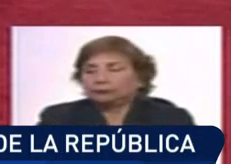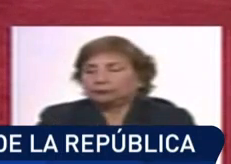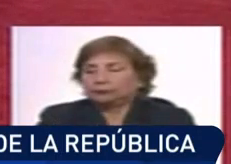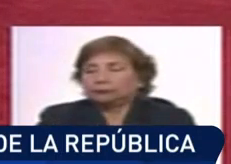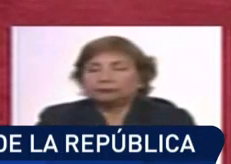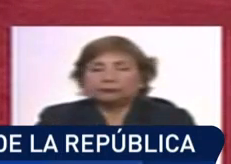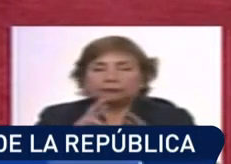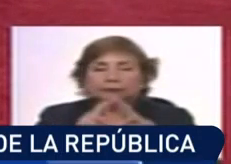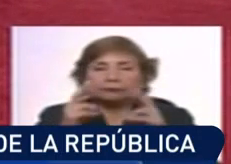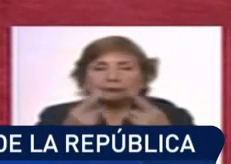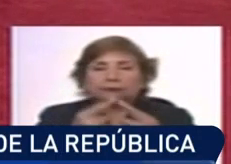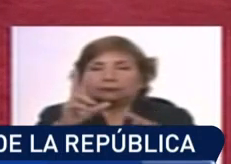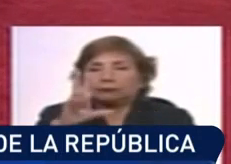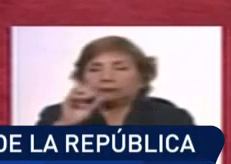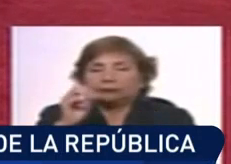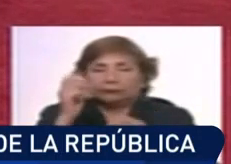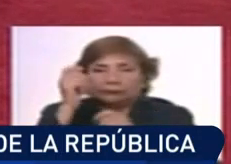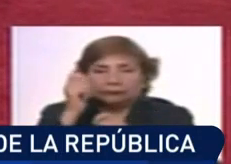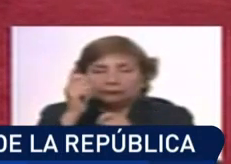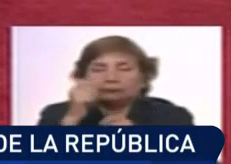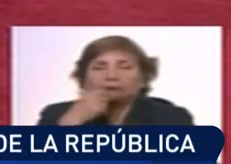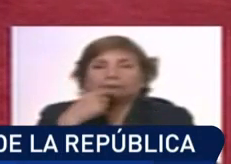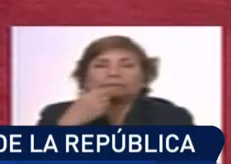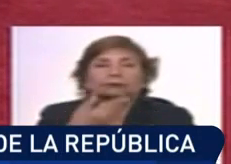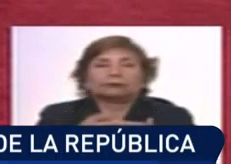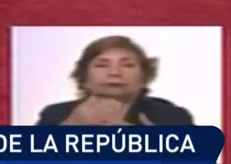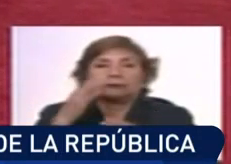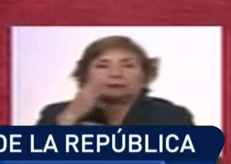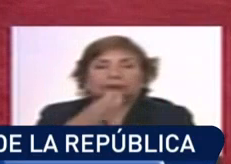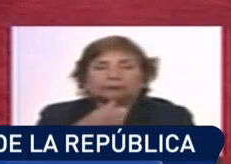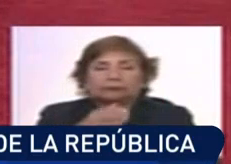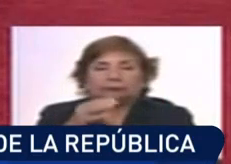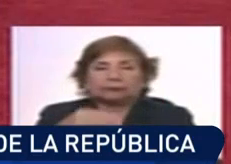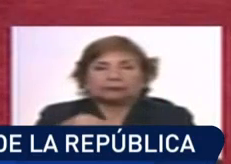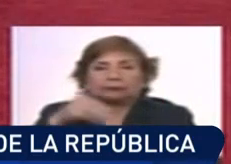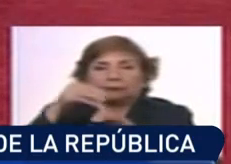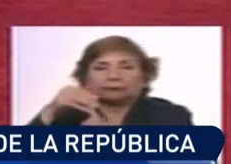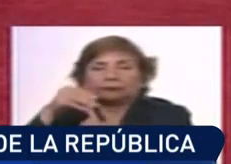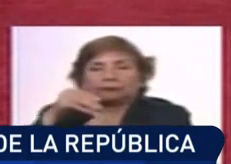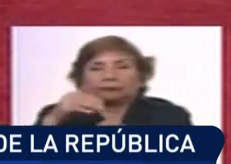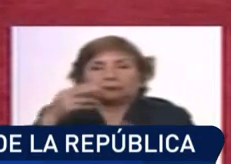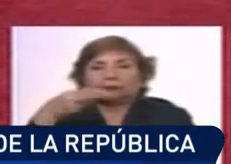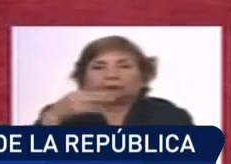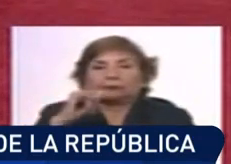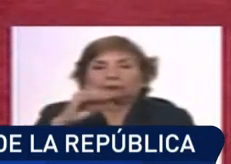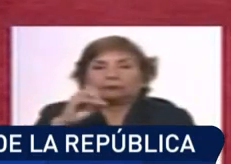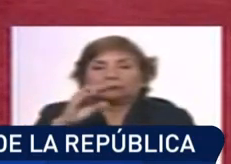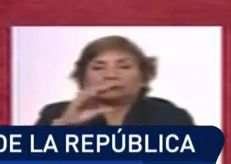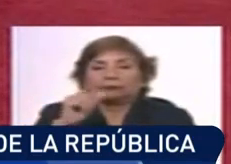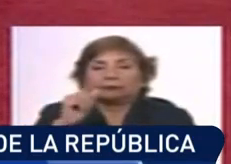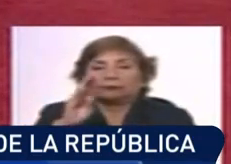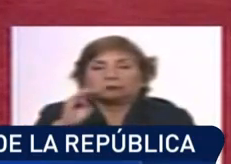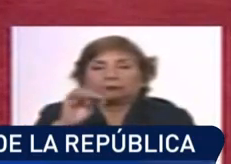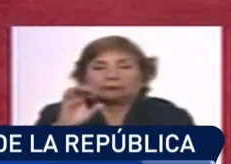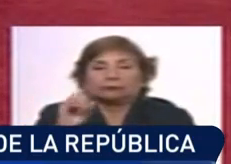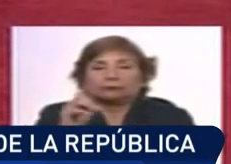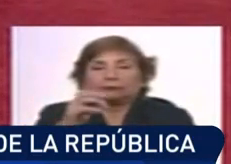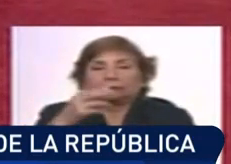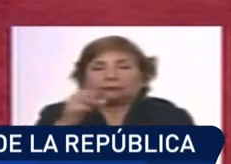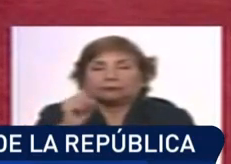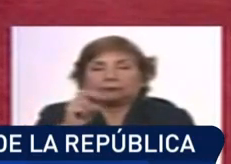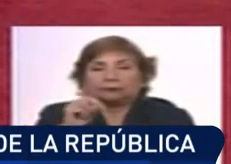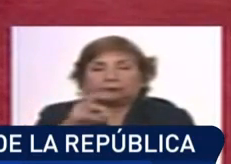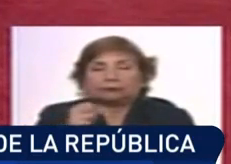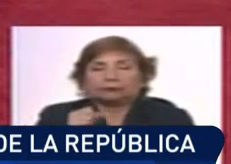la reunión del 30 de agosto del 2021 ingresé con los especialistas en hidrocarburos, Jorge Pesantes Escalante, Luis